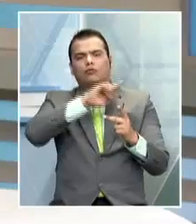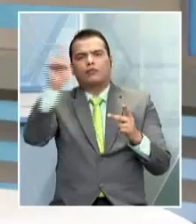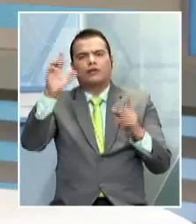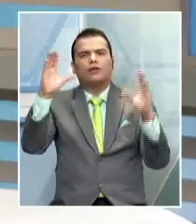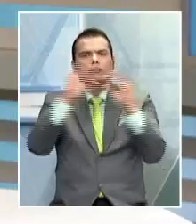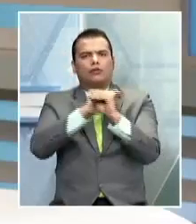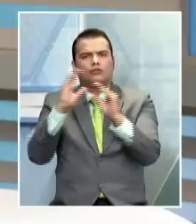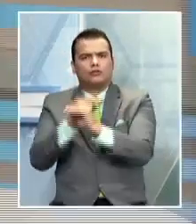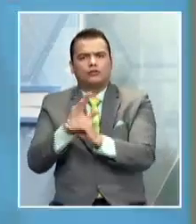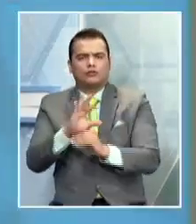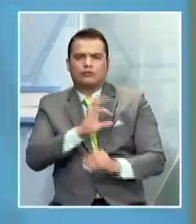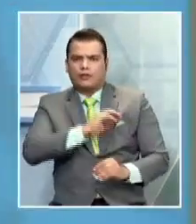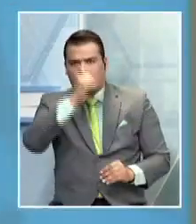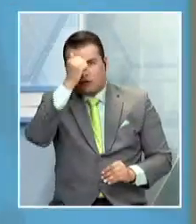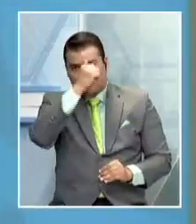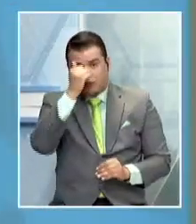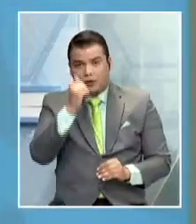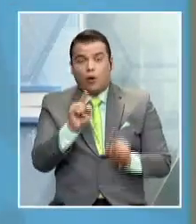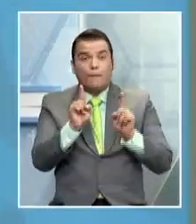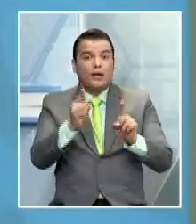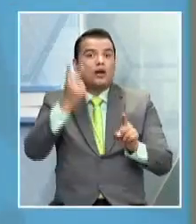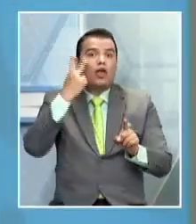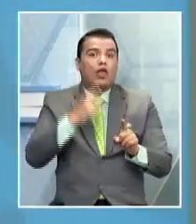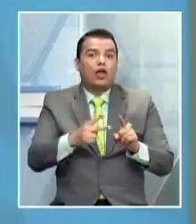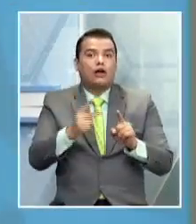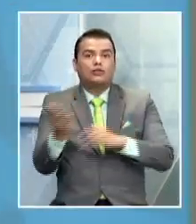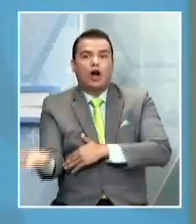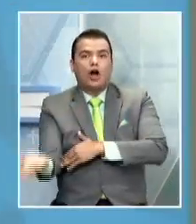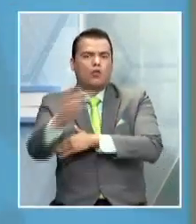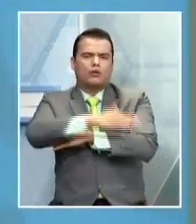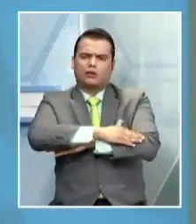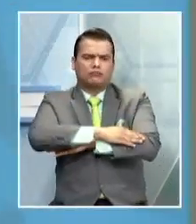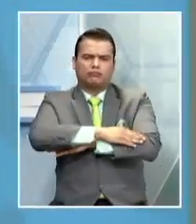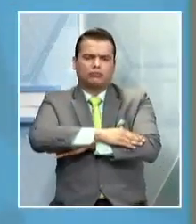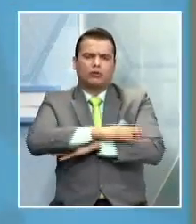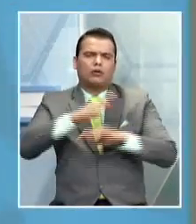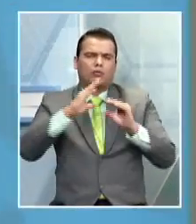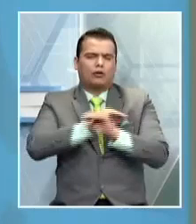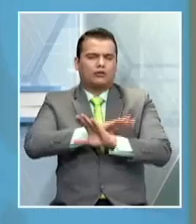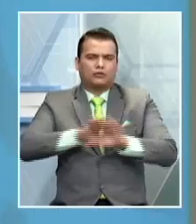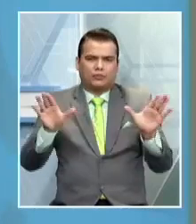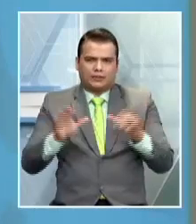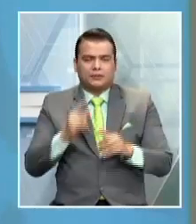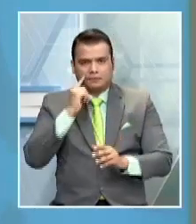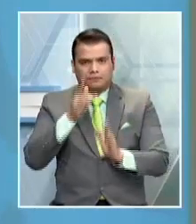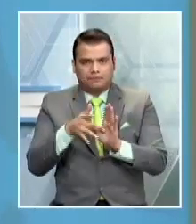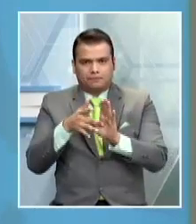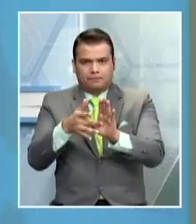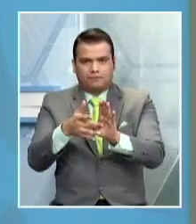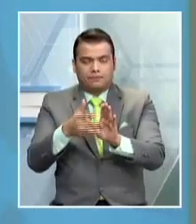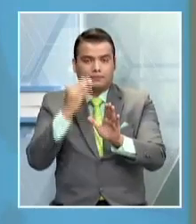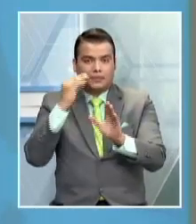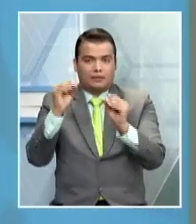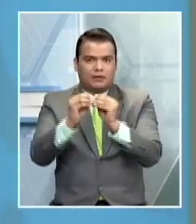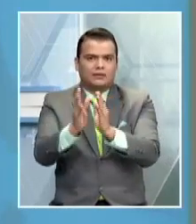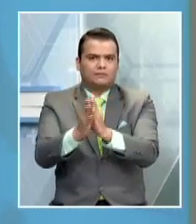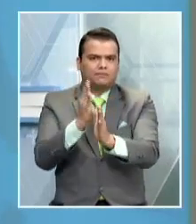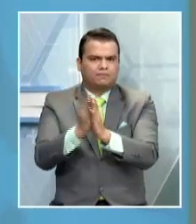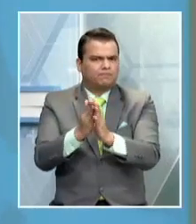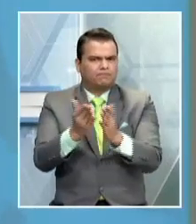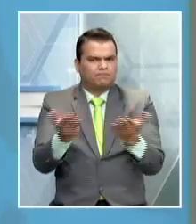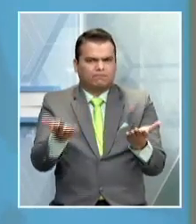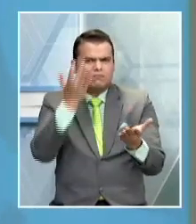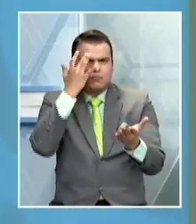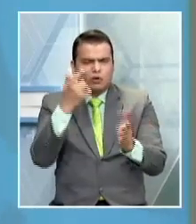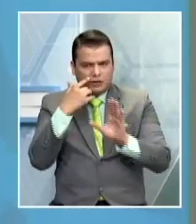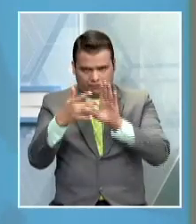nocturnos para este fin de semana. Sin embargo, no serán continuos como en los últimos tres fines de semana. Caterina Estacio, buenas tardes. ¿Y por qué se